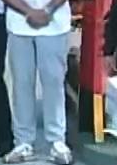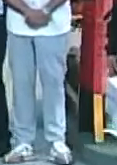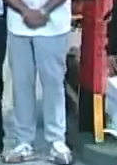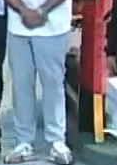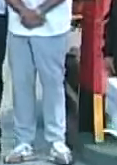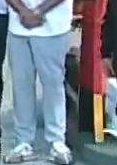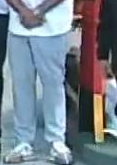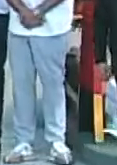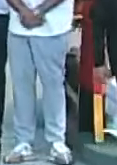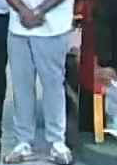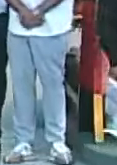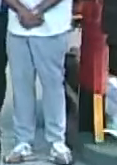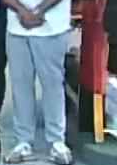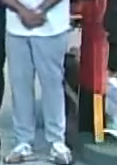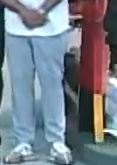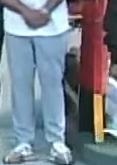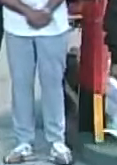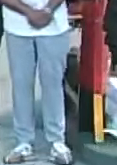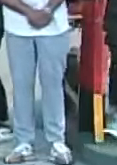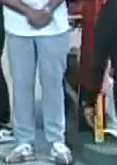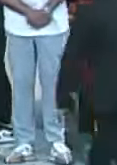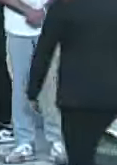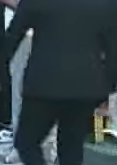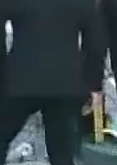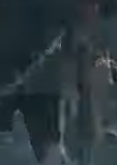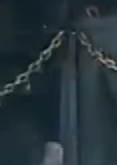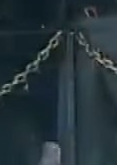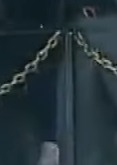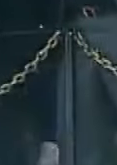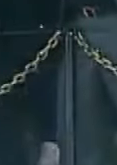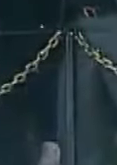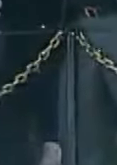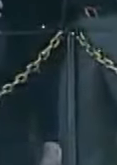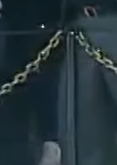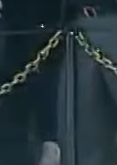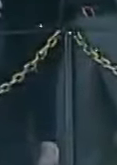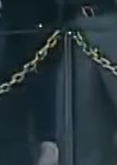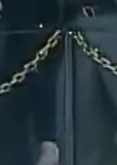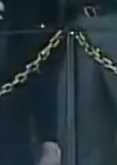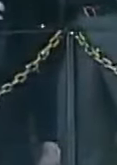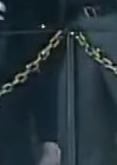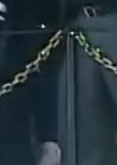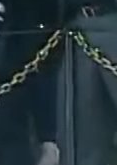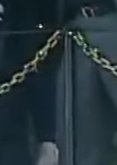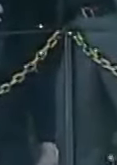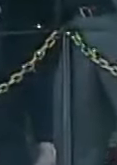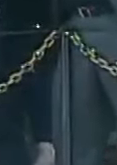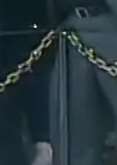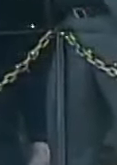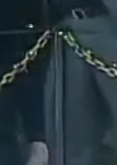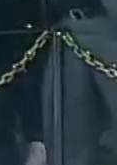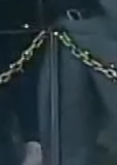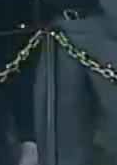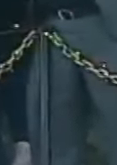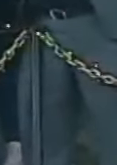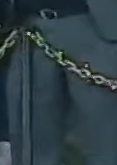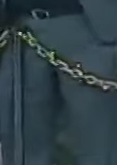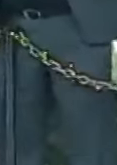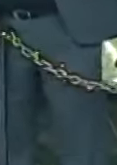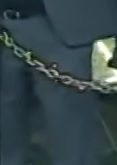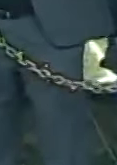la solidaridad, la constancia del gobierno bolivariano, del gobierno que no se rinde, del gobierno que es leal, que es humano con el pueblo